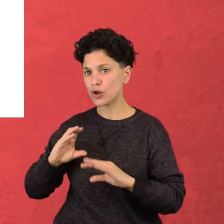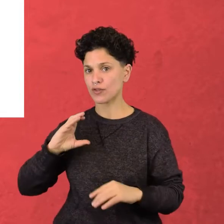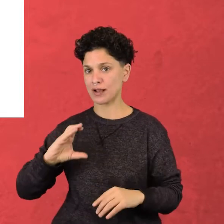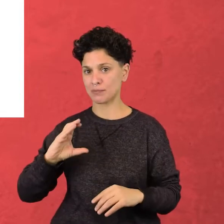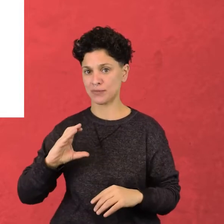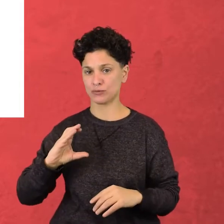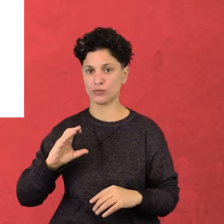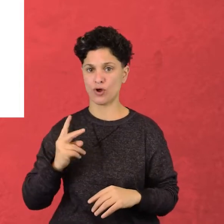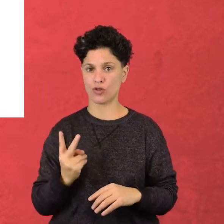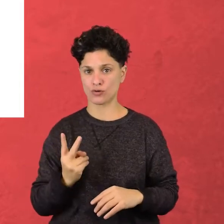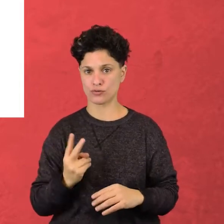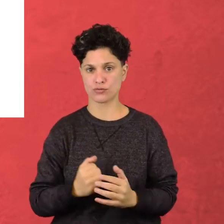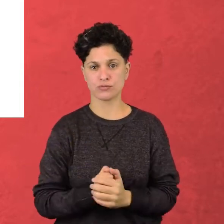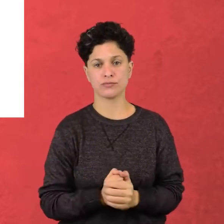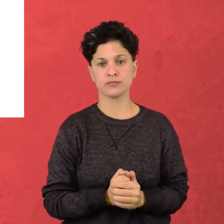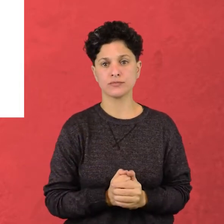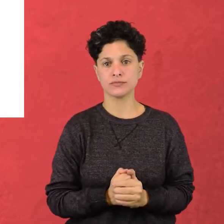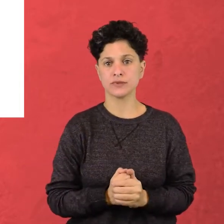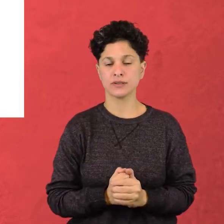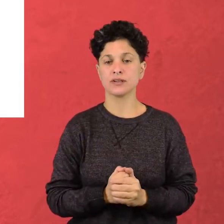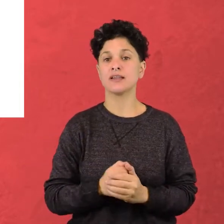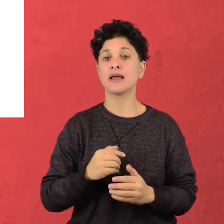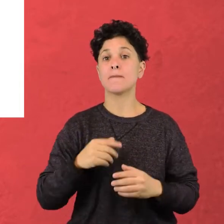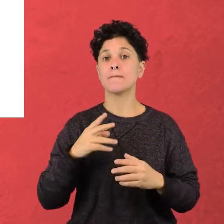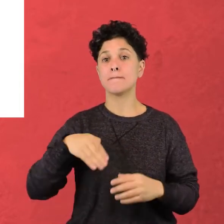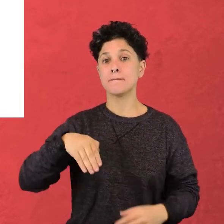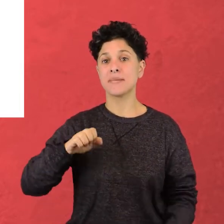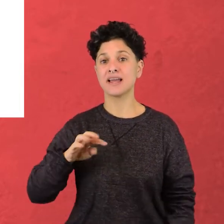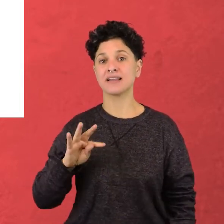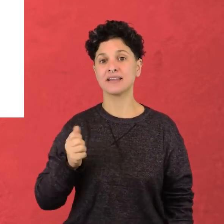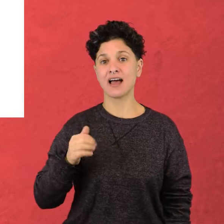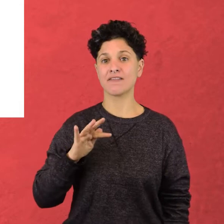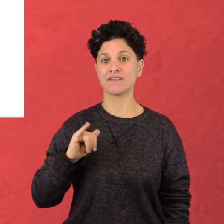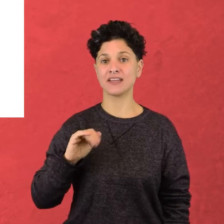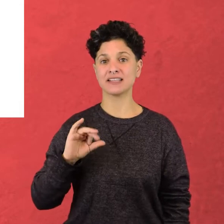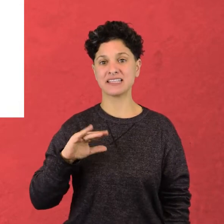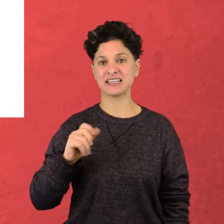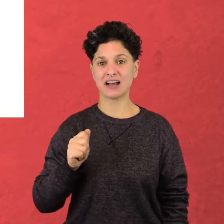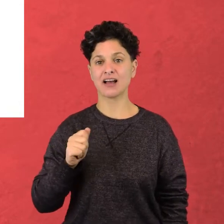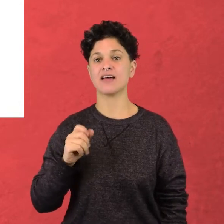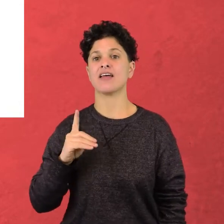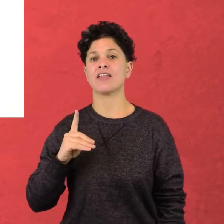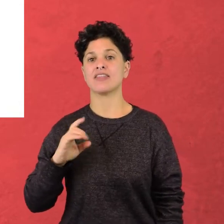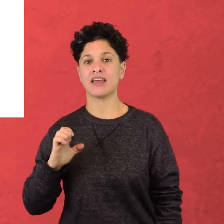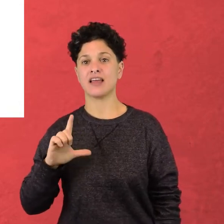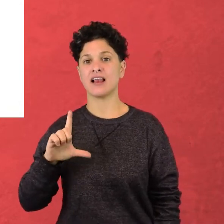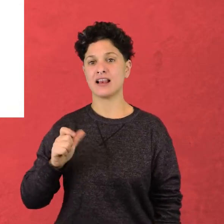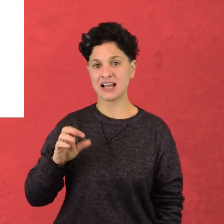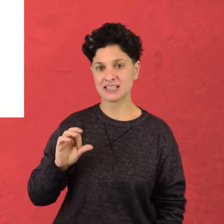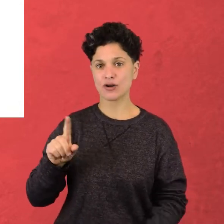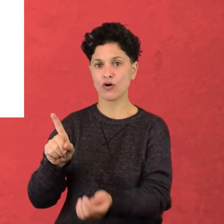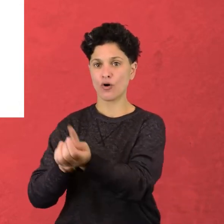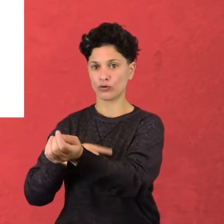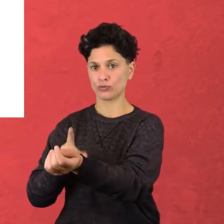fragmentos de el capítulo 2 también, de la fundamentación de la metafísica de las costumbres. Esos son los